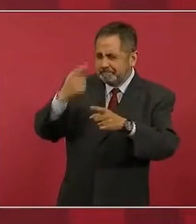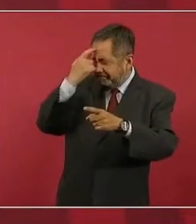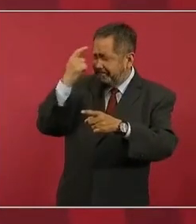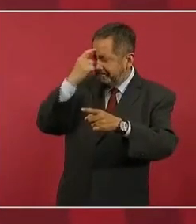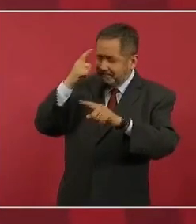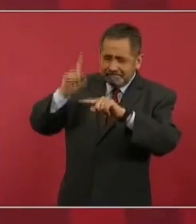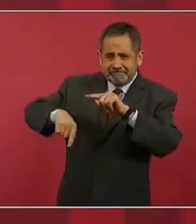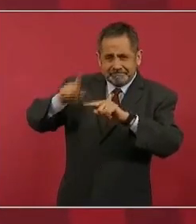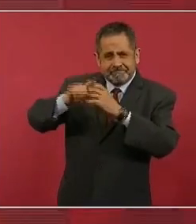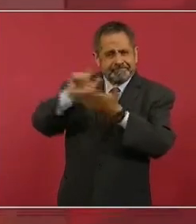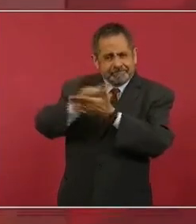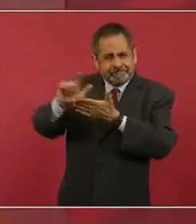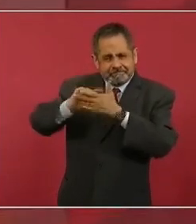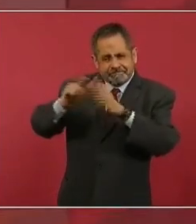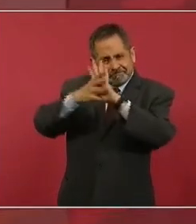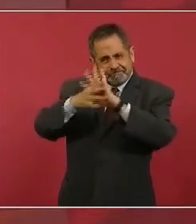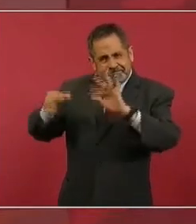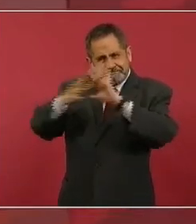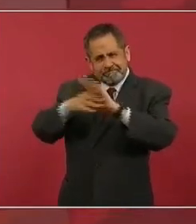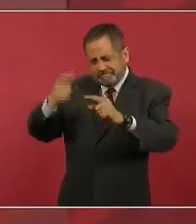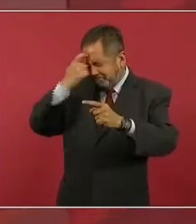pensamiento